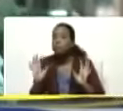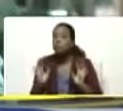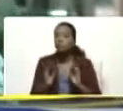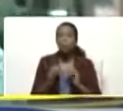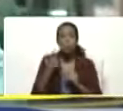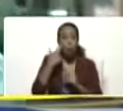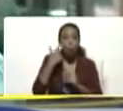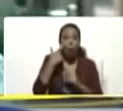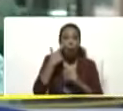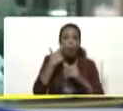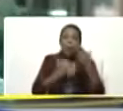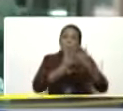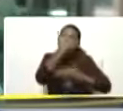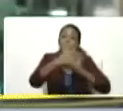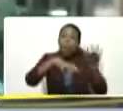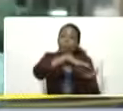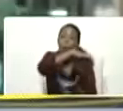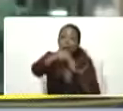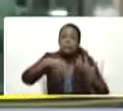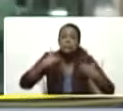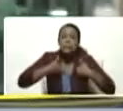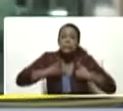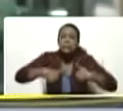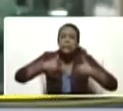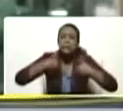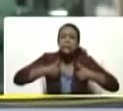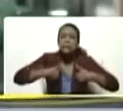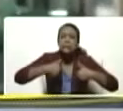Cuando uno tiene un problema y está sufriendo,